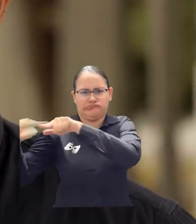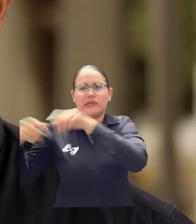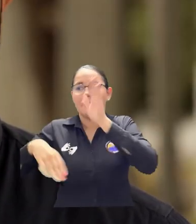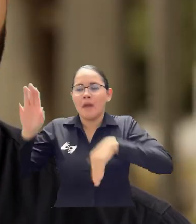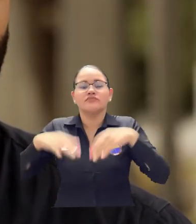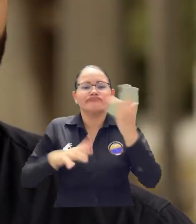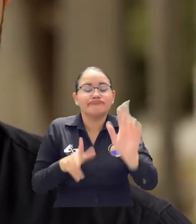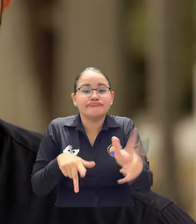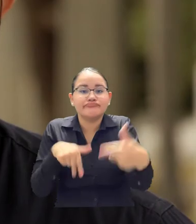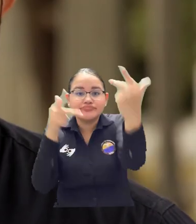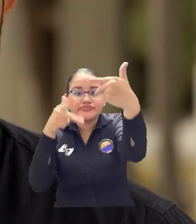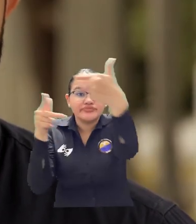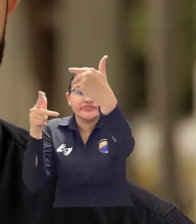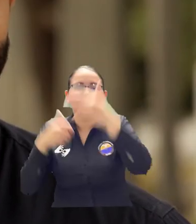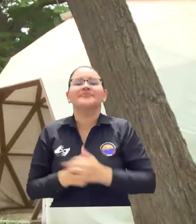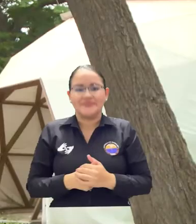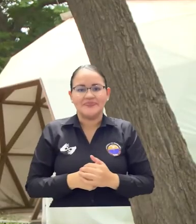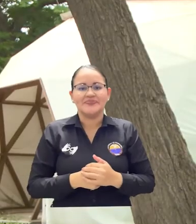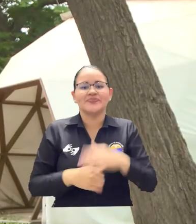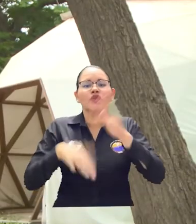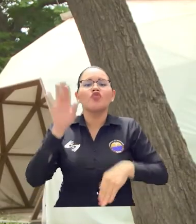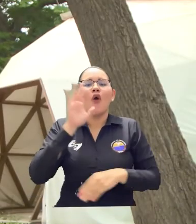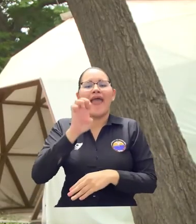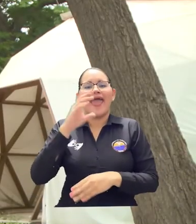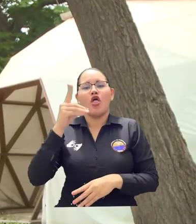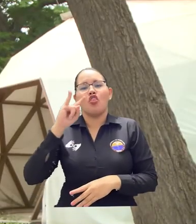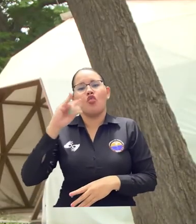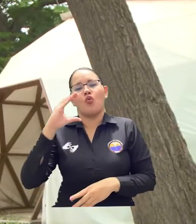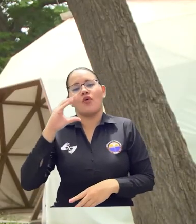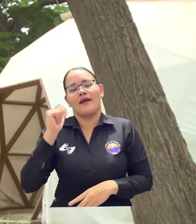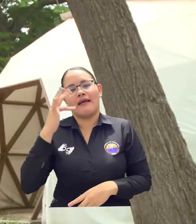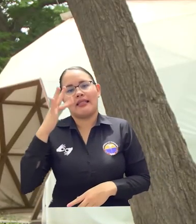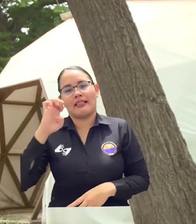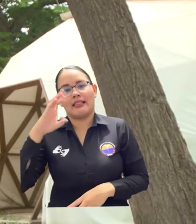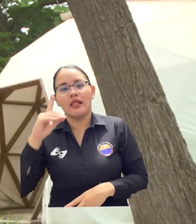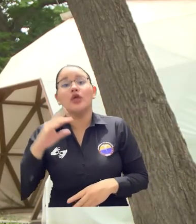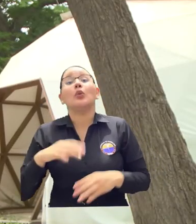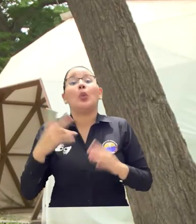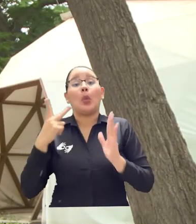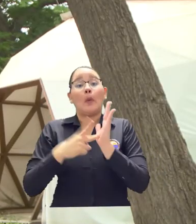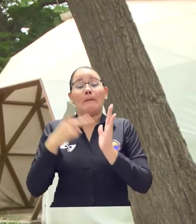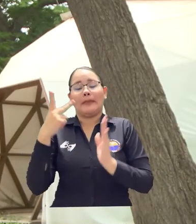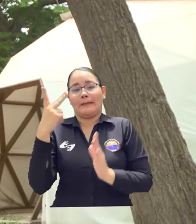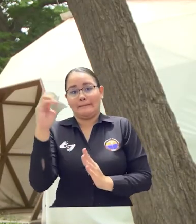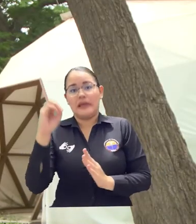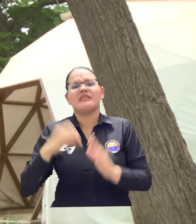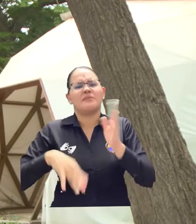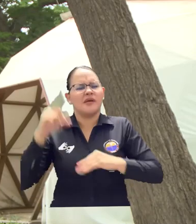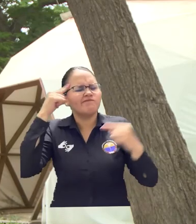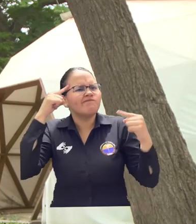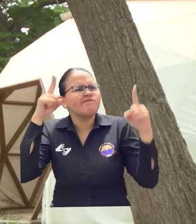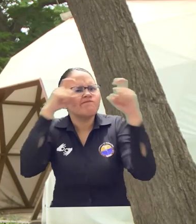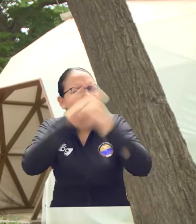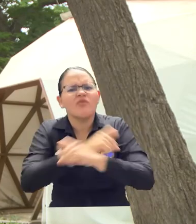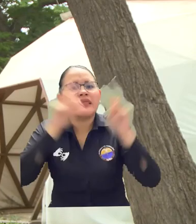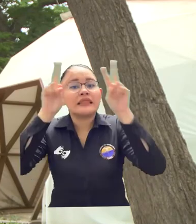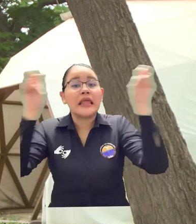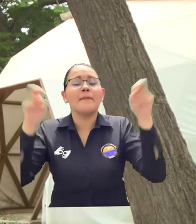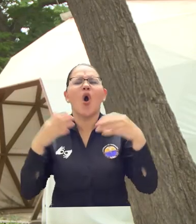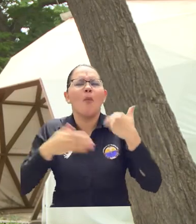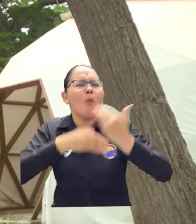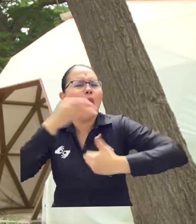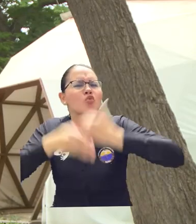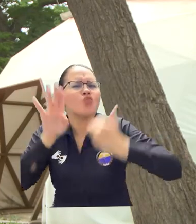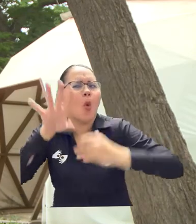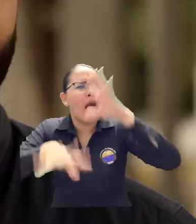2020, educación superior de calidad y mediada con tecnologías digitales. El segundo panel de rectores se denominó El camino